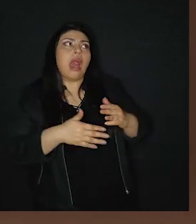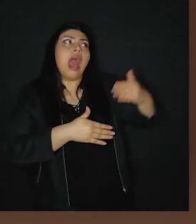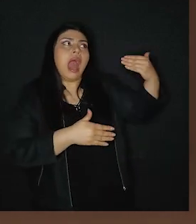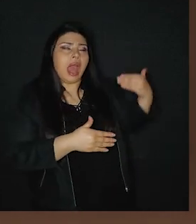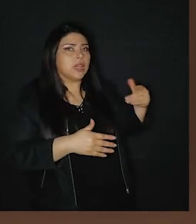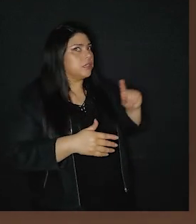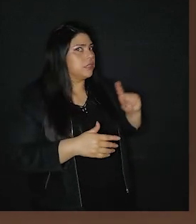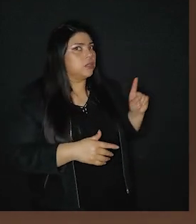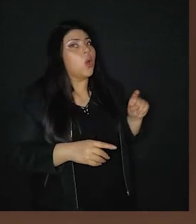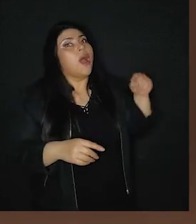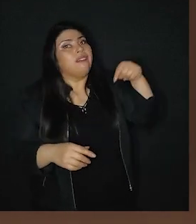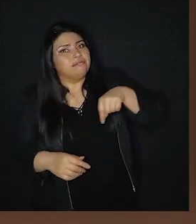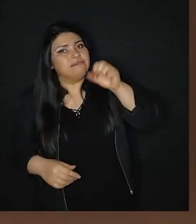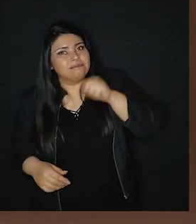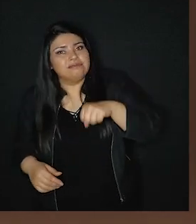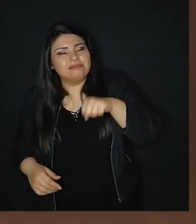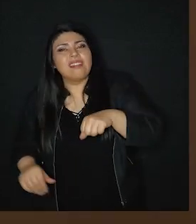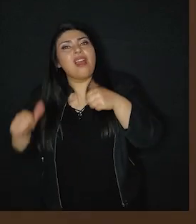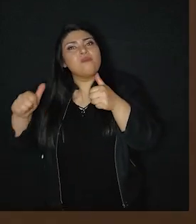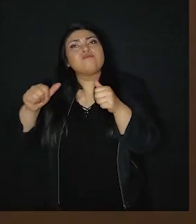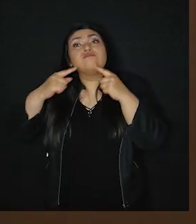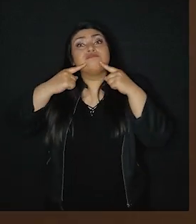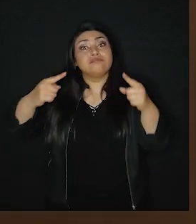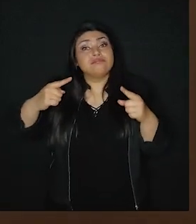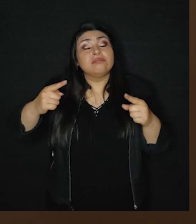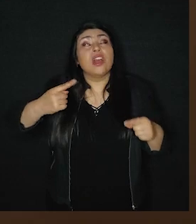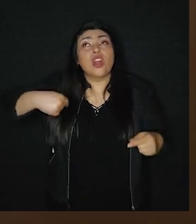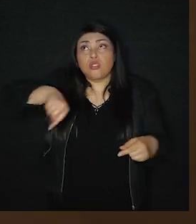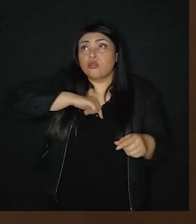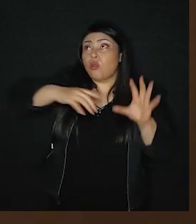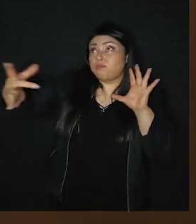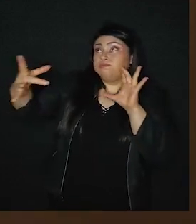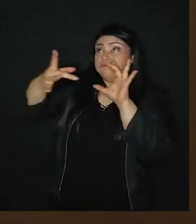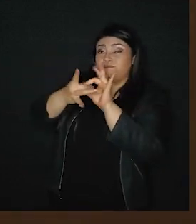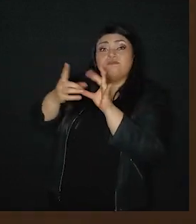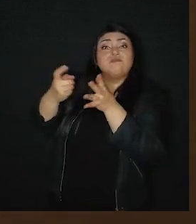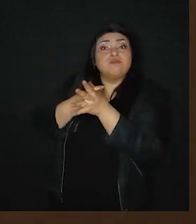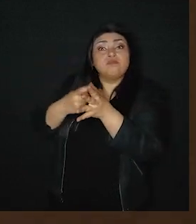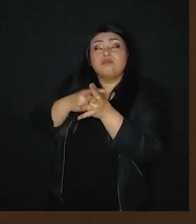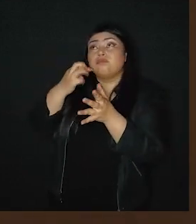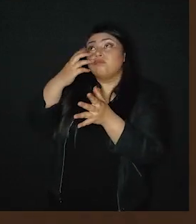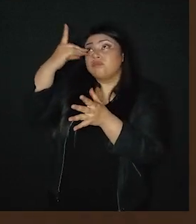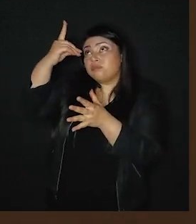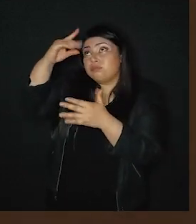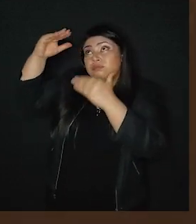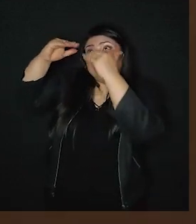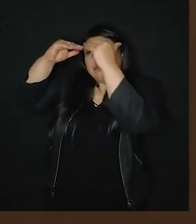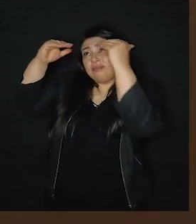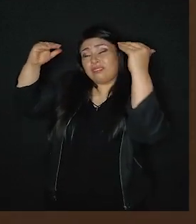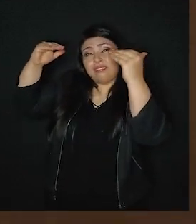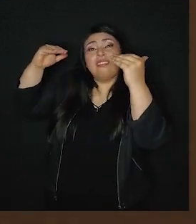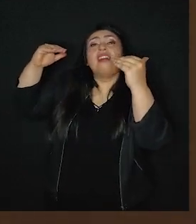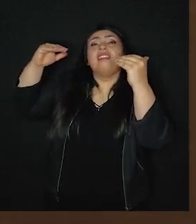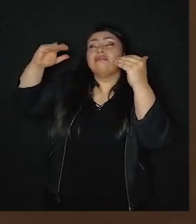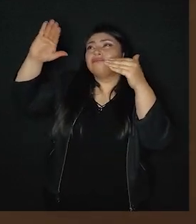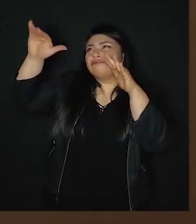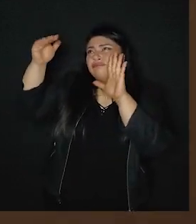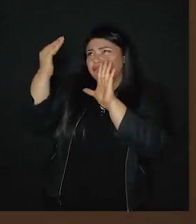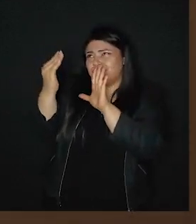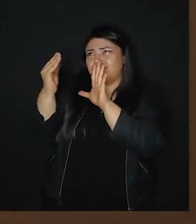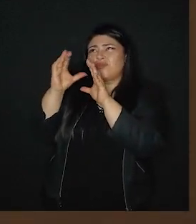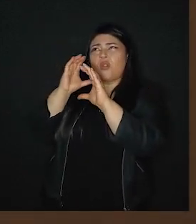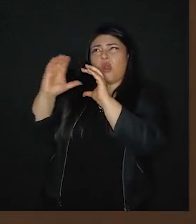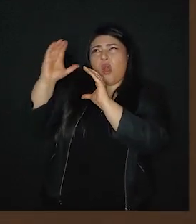resucitado por eso son buenas nuevas la comunión que tenemos con un padre celestial gracias a la justificación